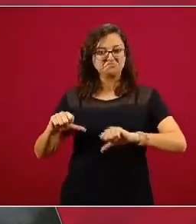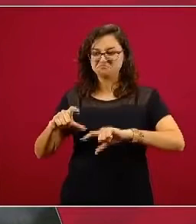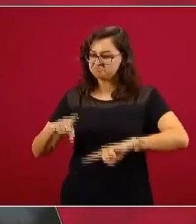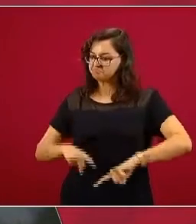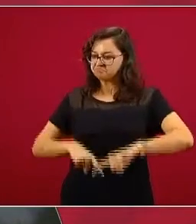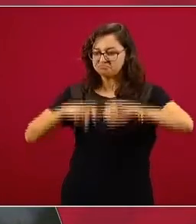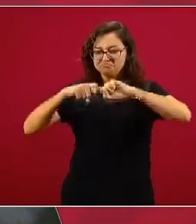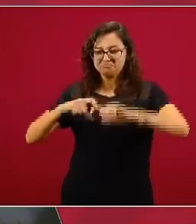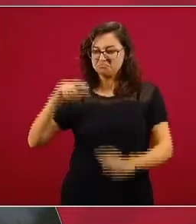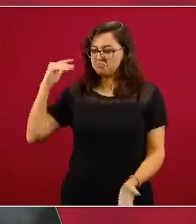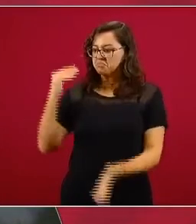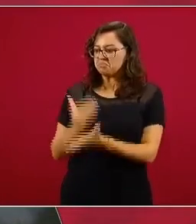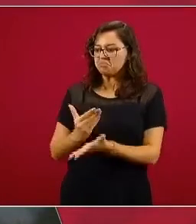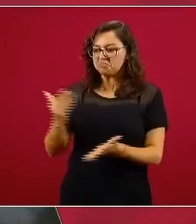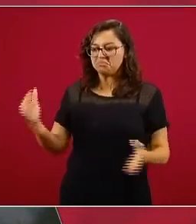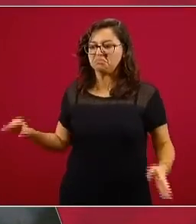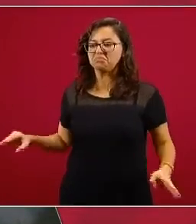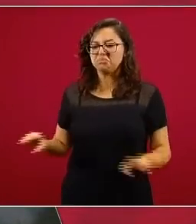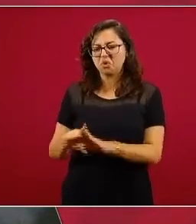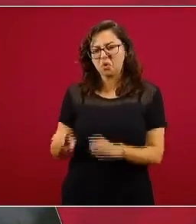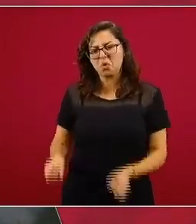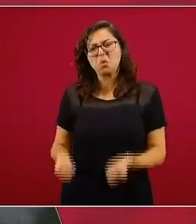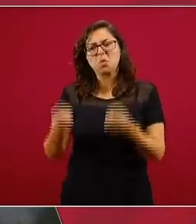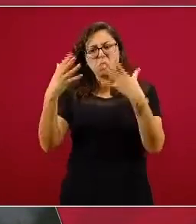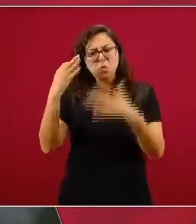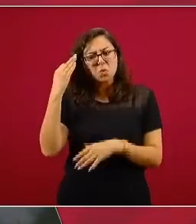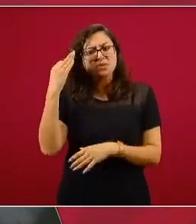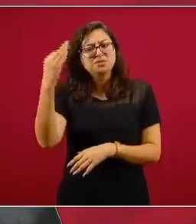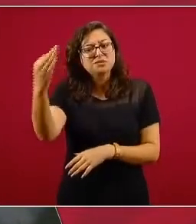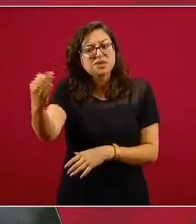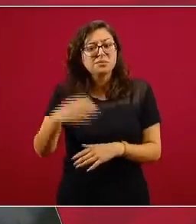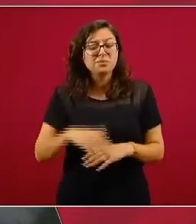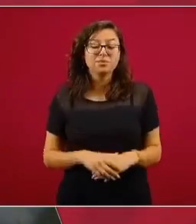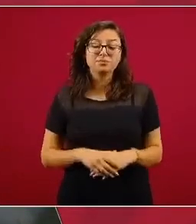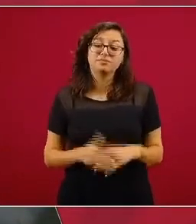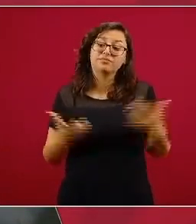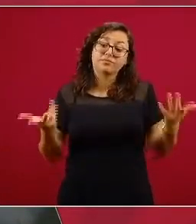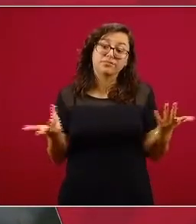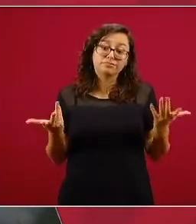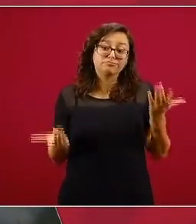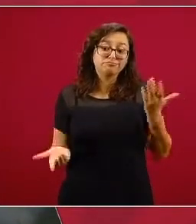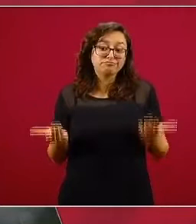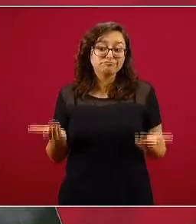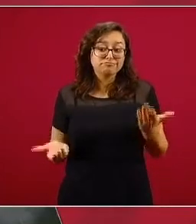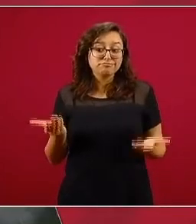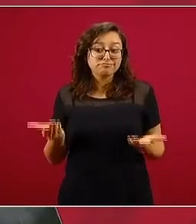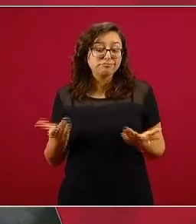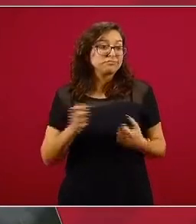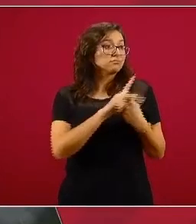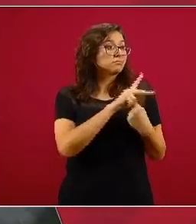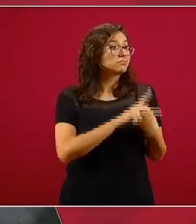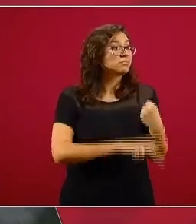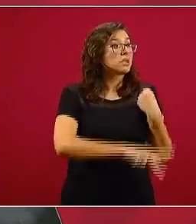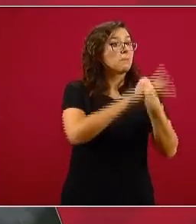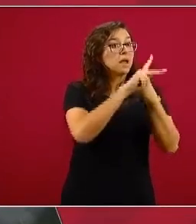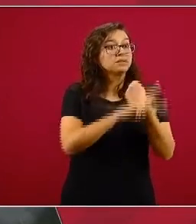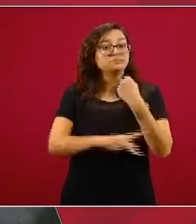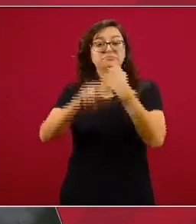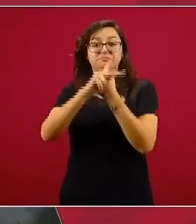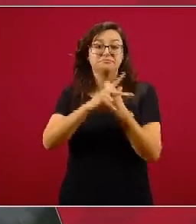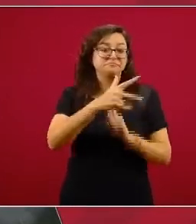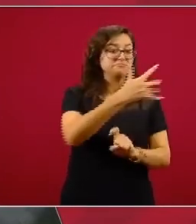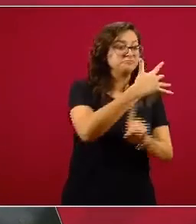sociales suspendidas? No hay una respuesta única, porque cada país tiene condiciones distintas,